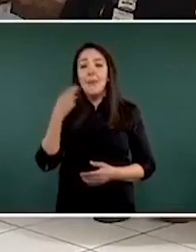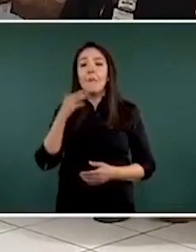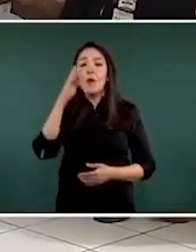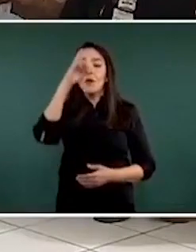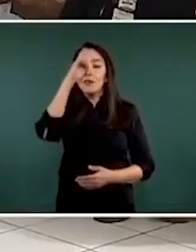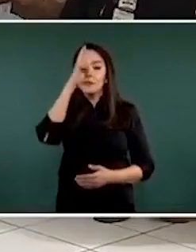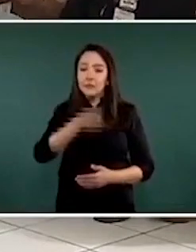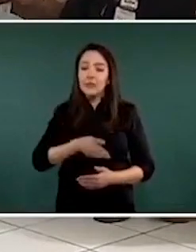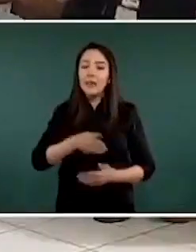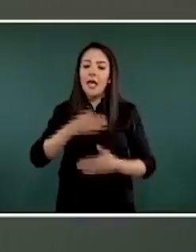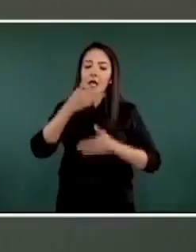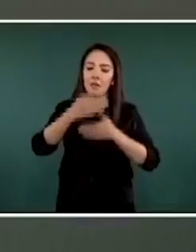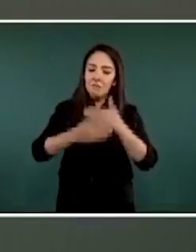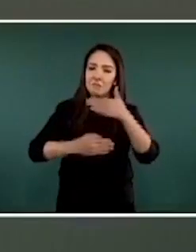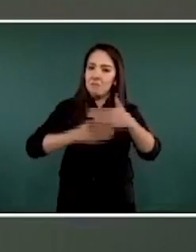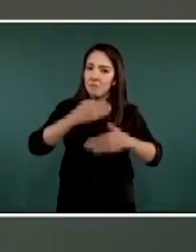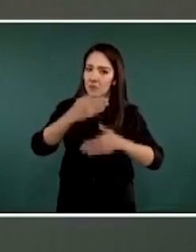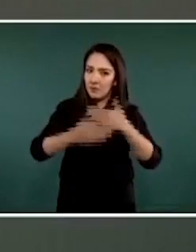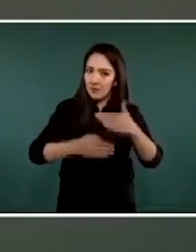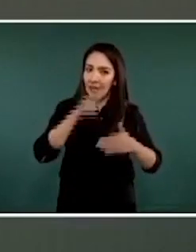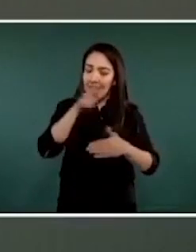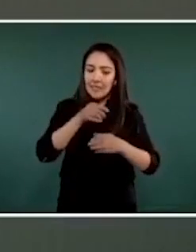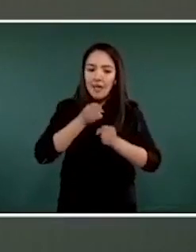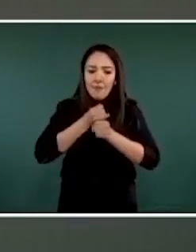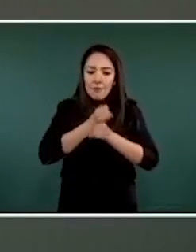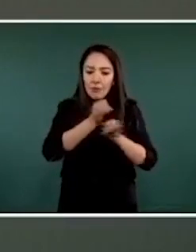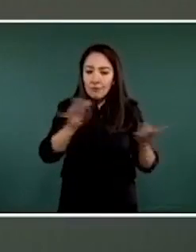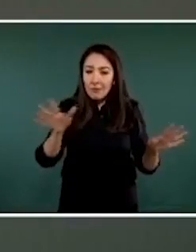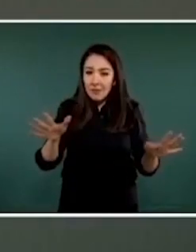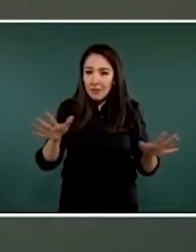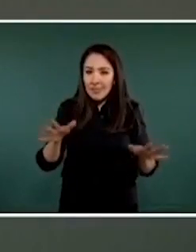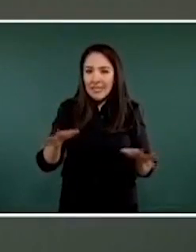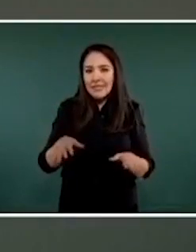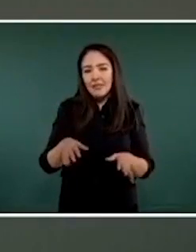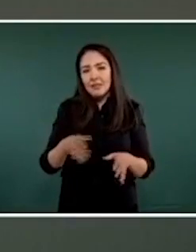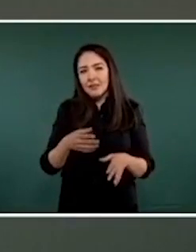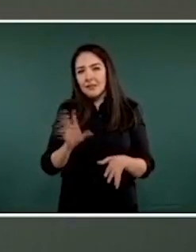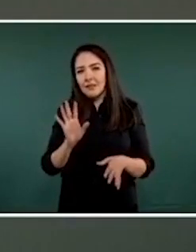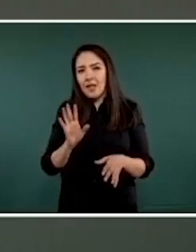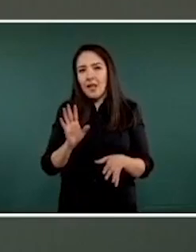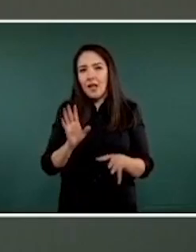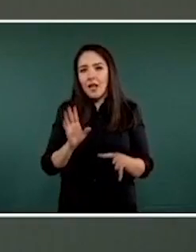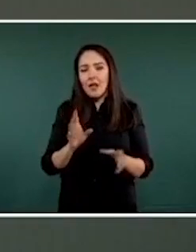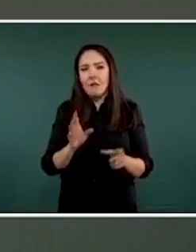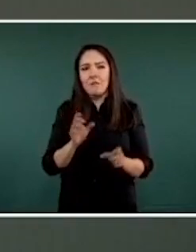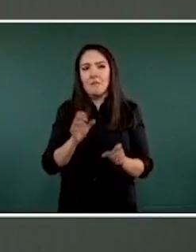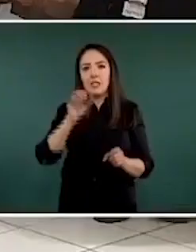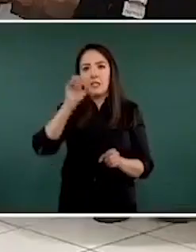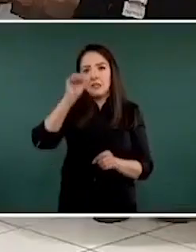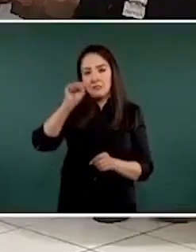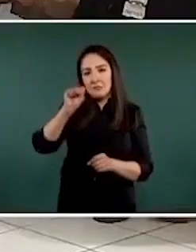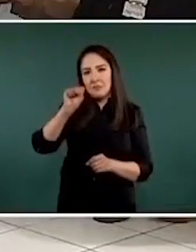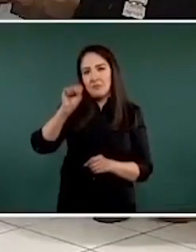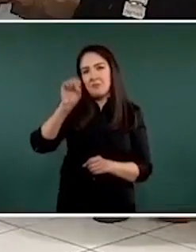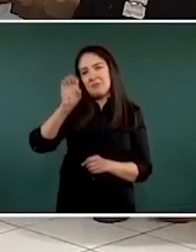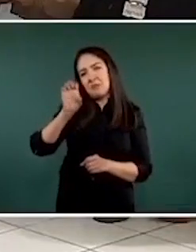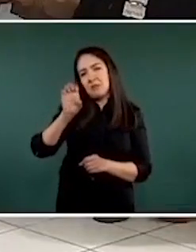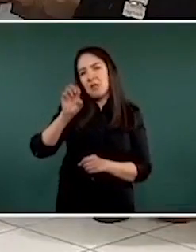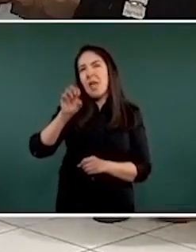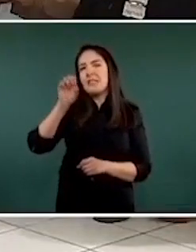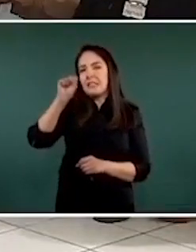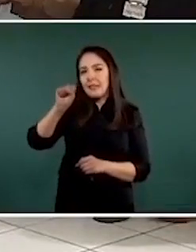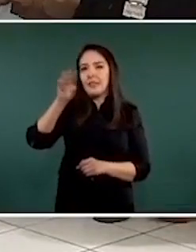información que tiene que ver con el Departamento de Estado y con la Secretaría de Relaciones Exteriores.